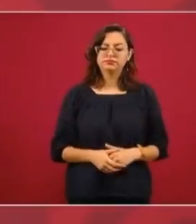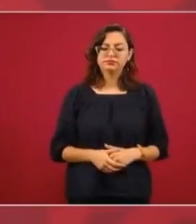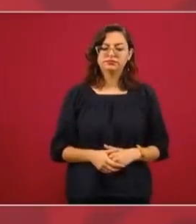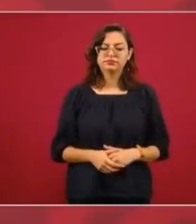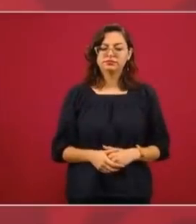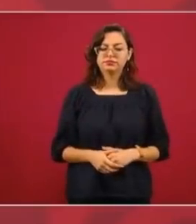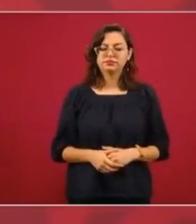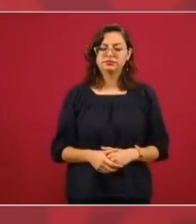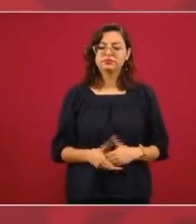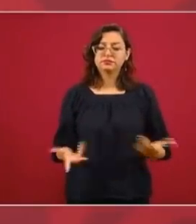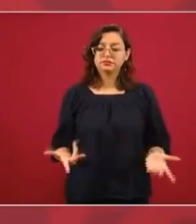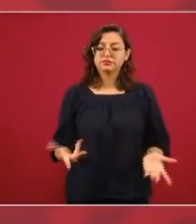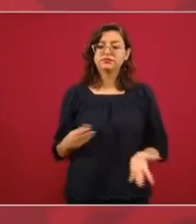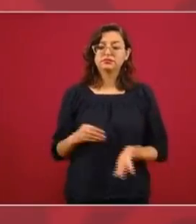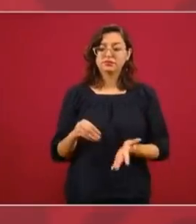sucede todavía,